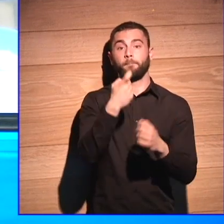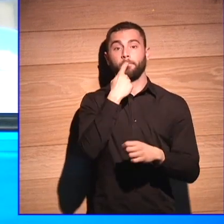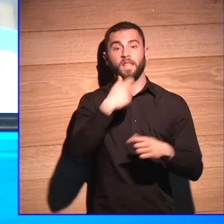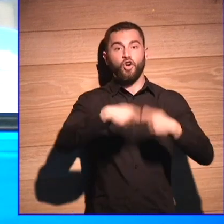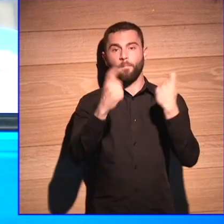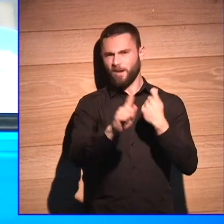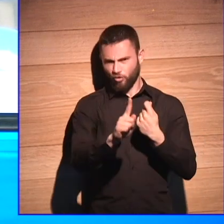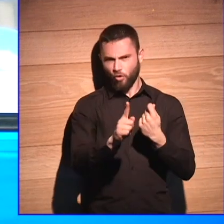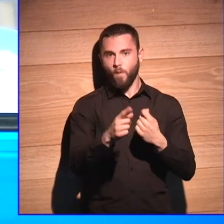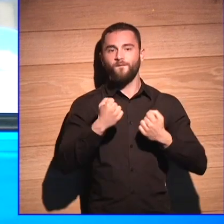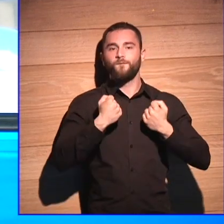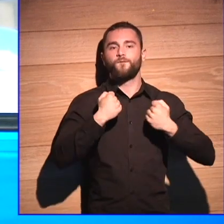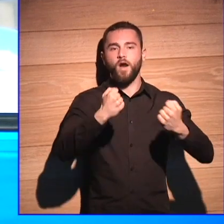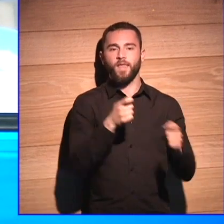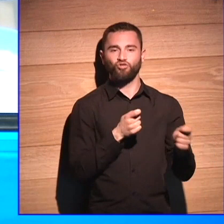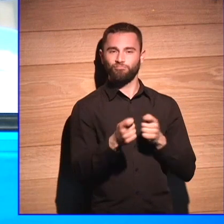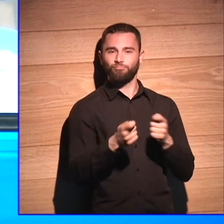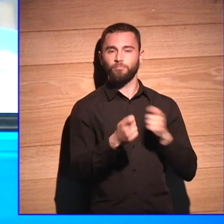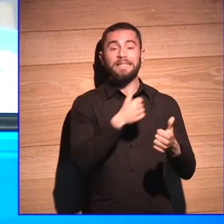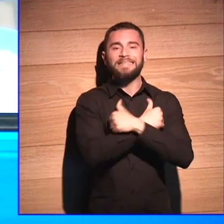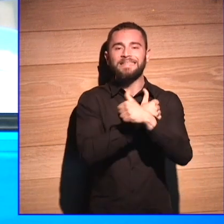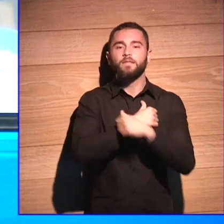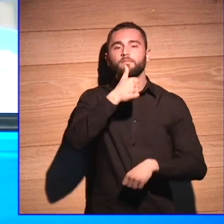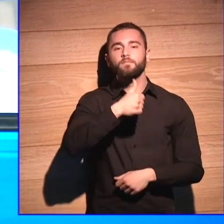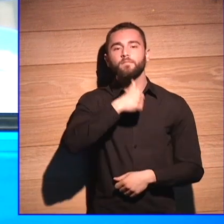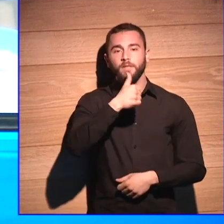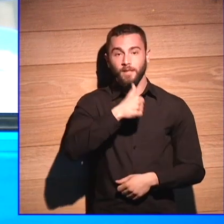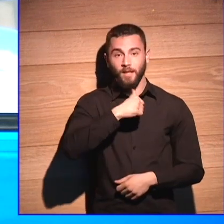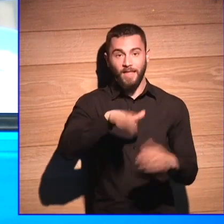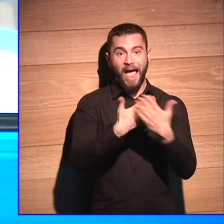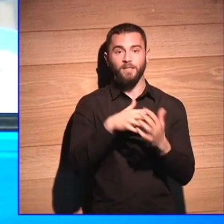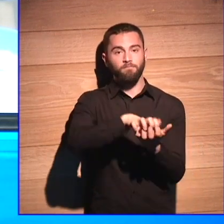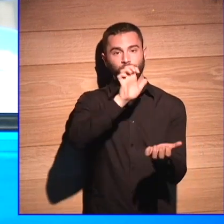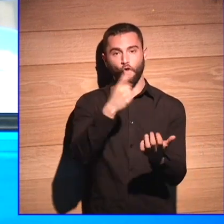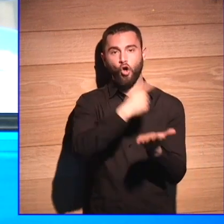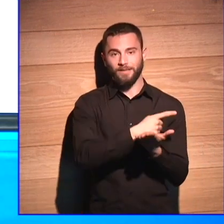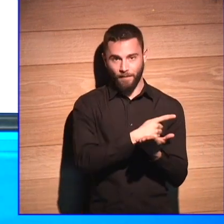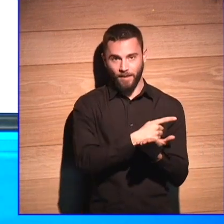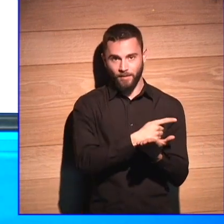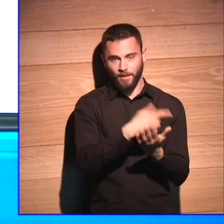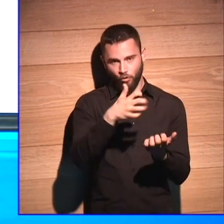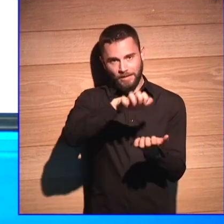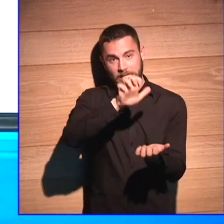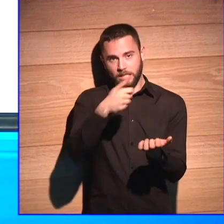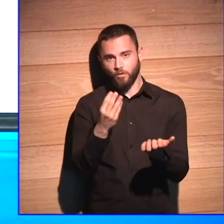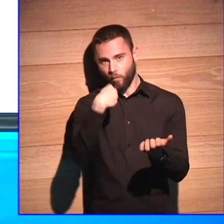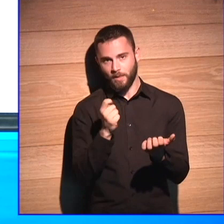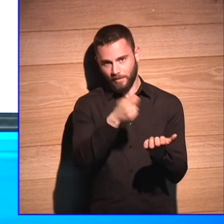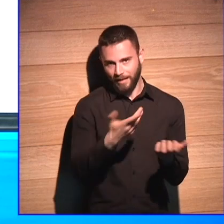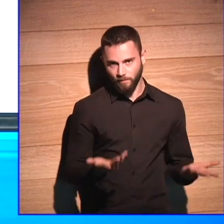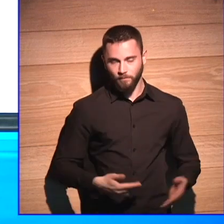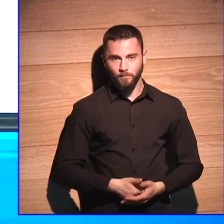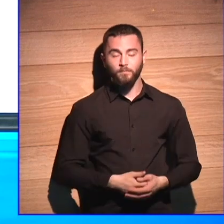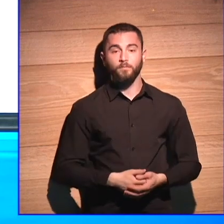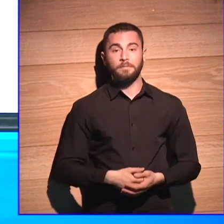es sensar la fuerza y esperar pacientemente a que abra otra vez la boca y entonces darle de comer.